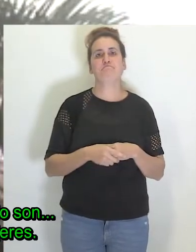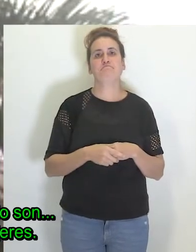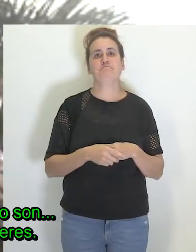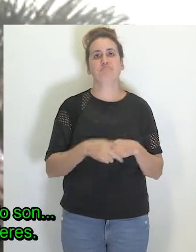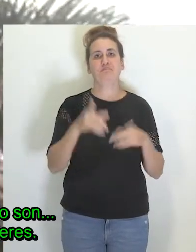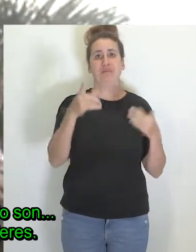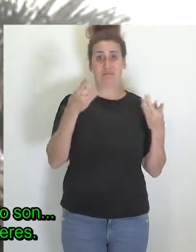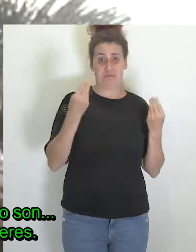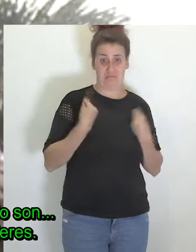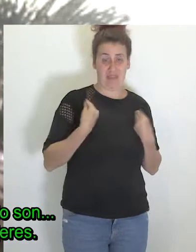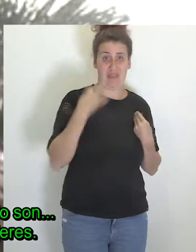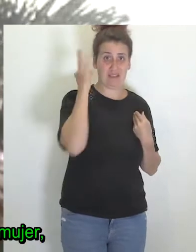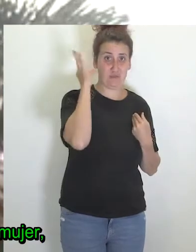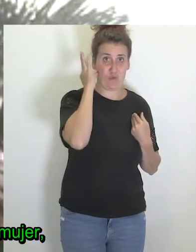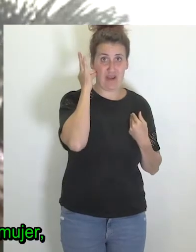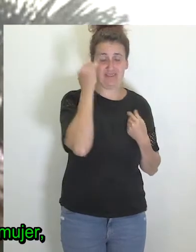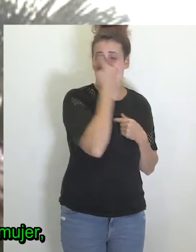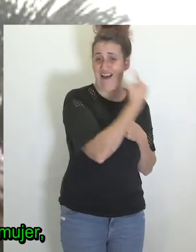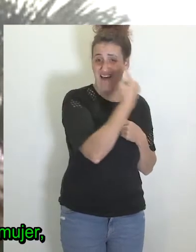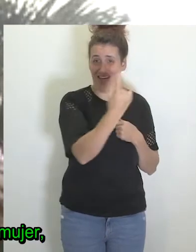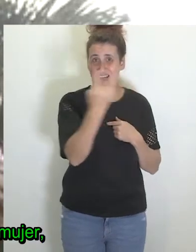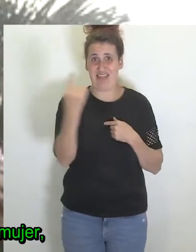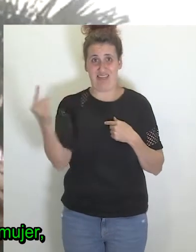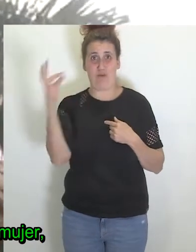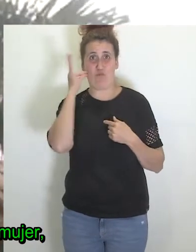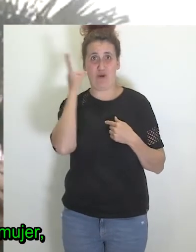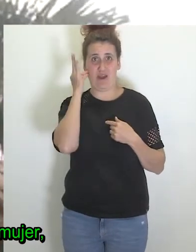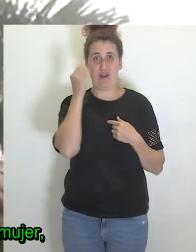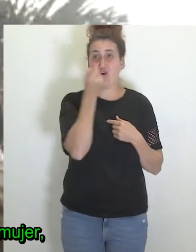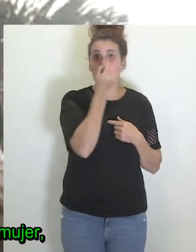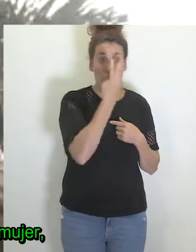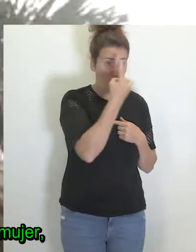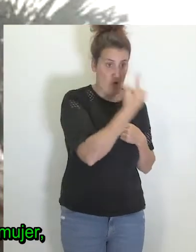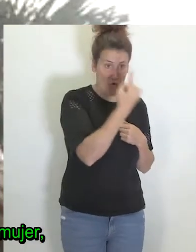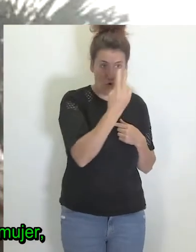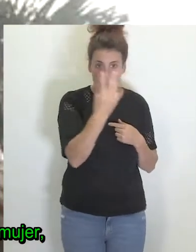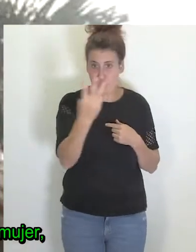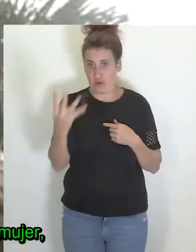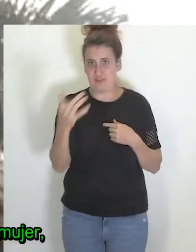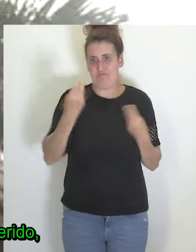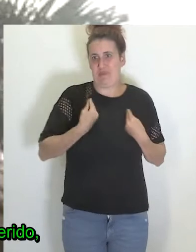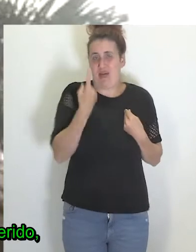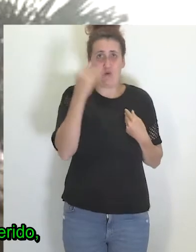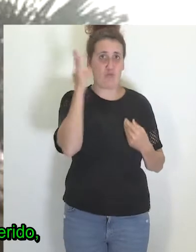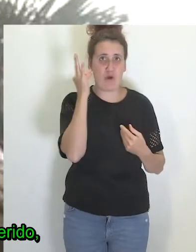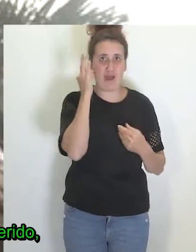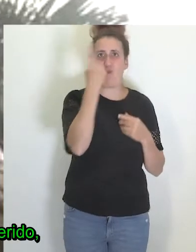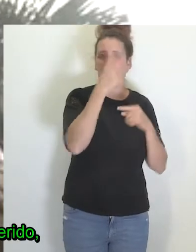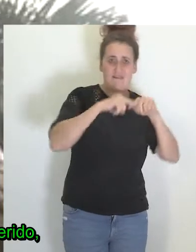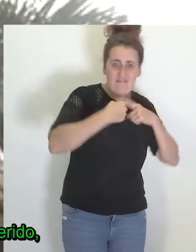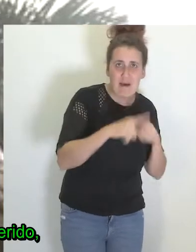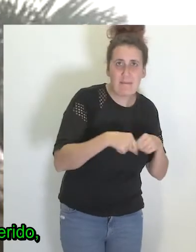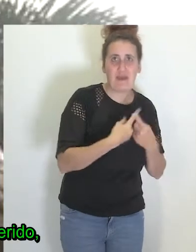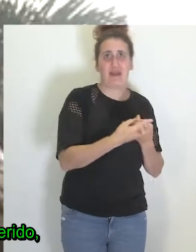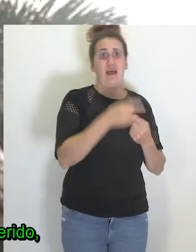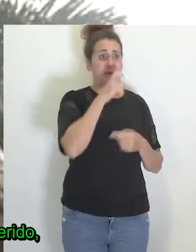o sea, son las vidas de las mujeres. Cada mujer, cada número es la vida de una mujer, de una familia